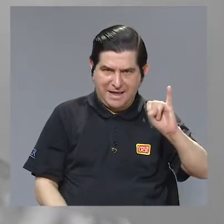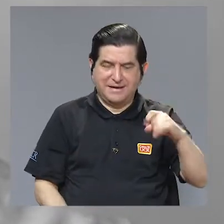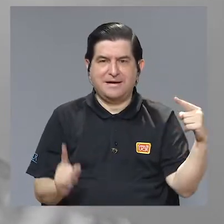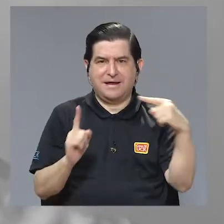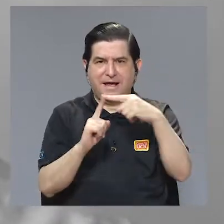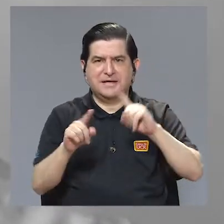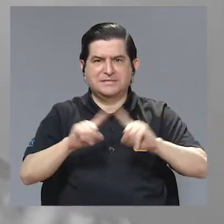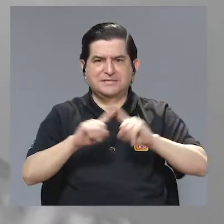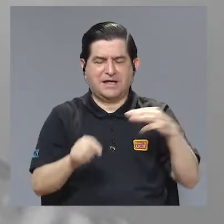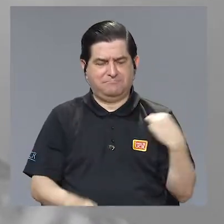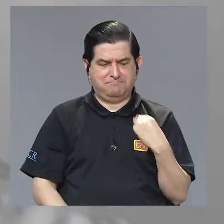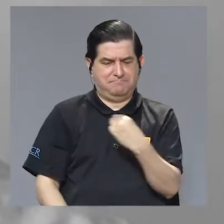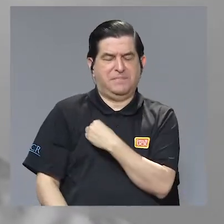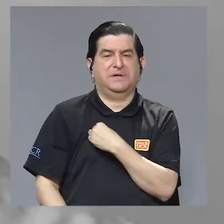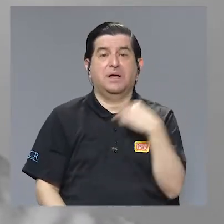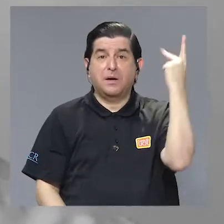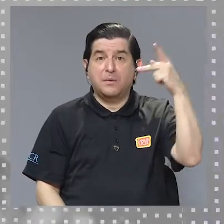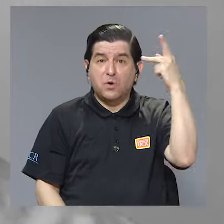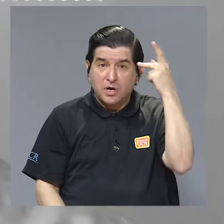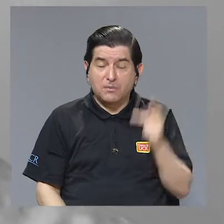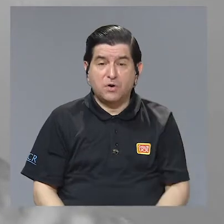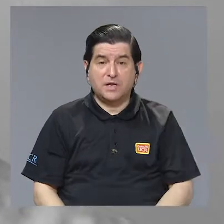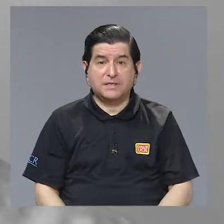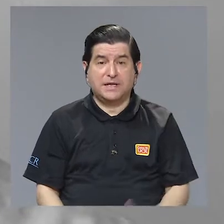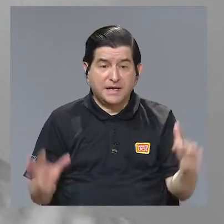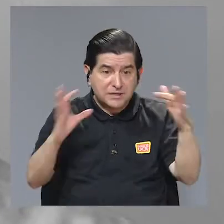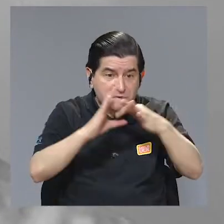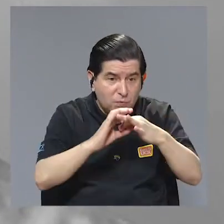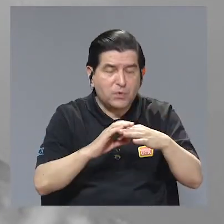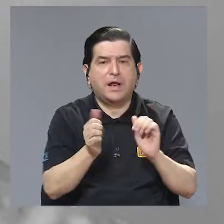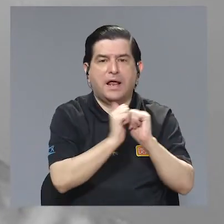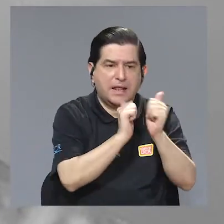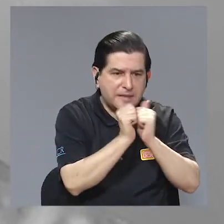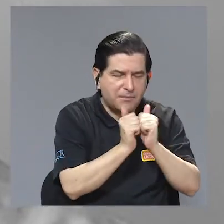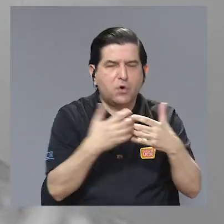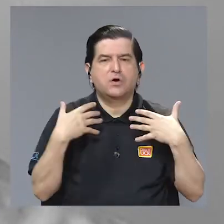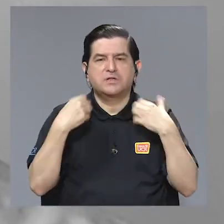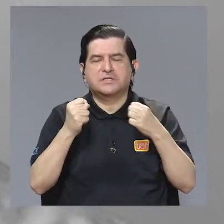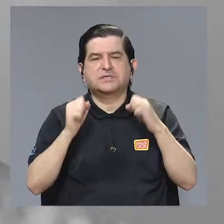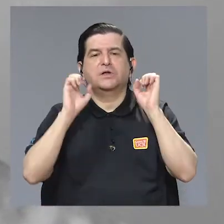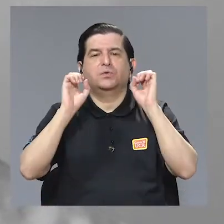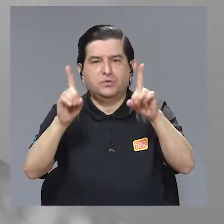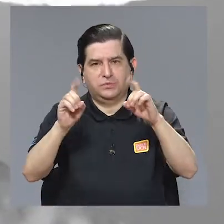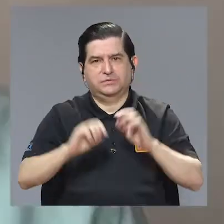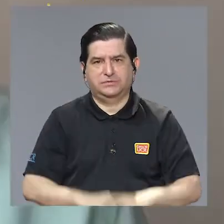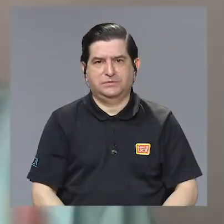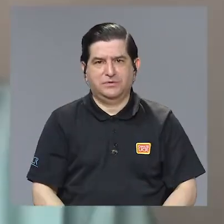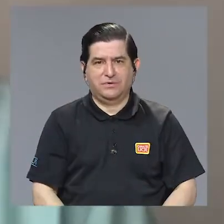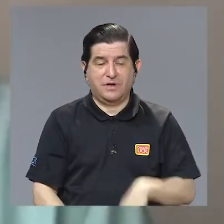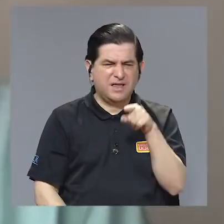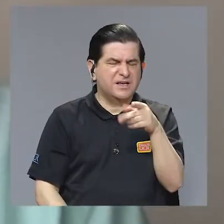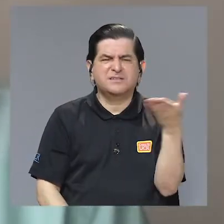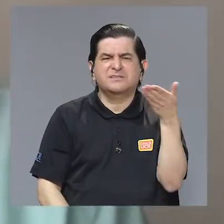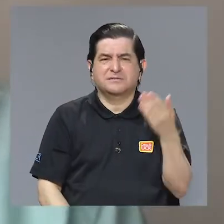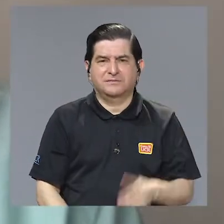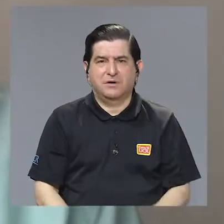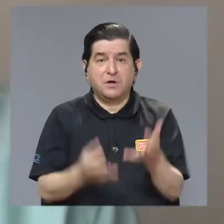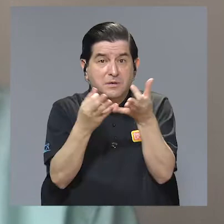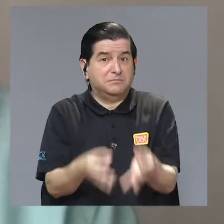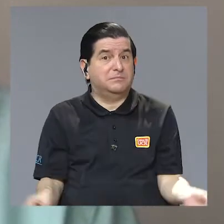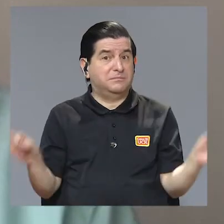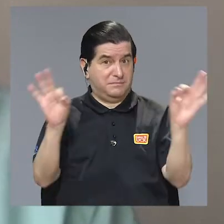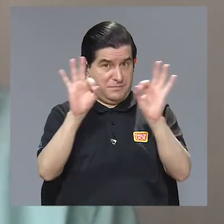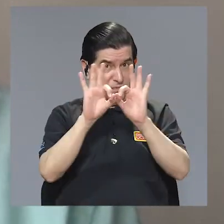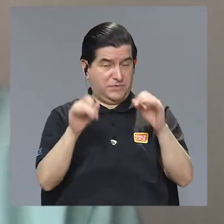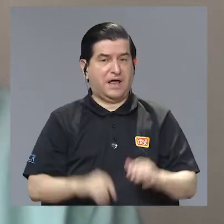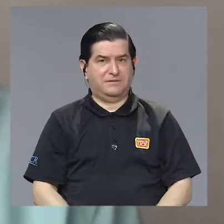de la Infancia hasta varios ministerios, ya que son políticas integrales que tienen que ver con deporte, con salud, con educación, ¿verdad? ¿Y a qué voy con esto? Es muy